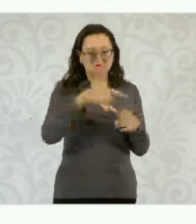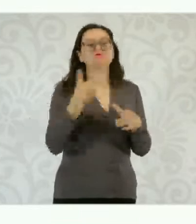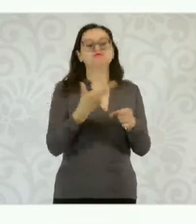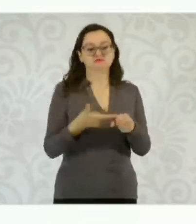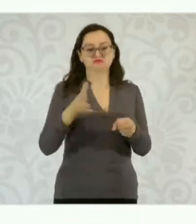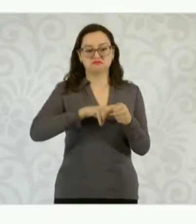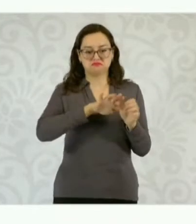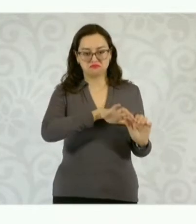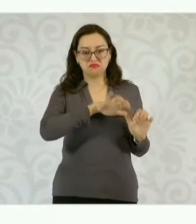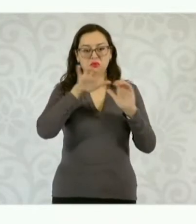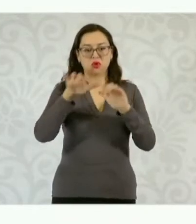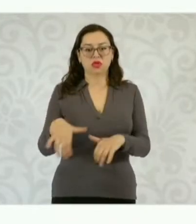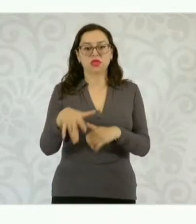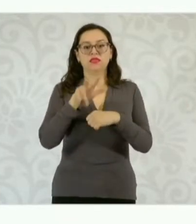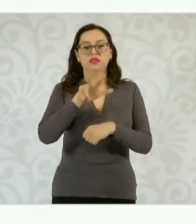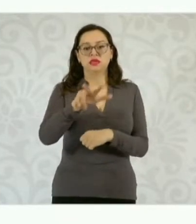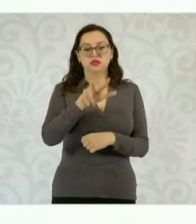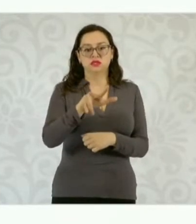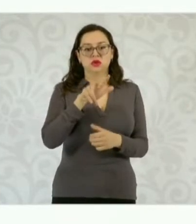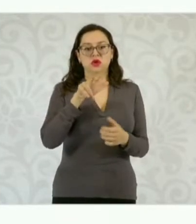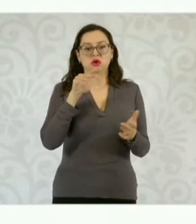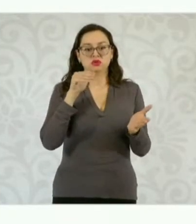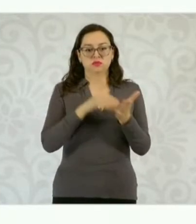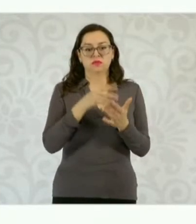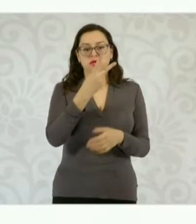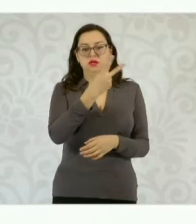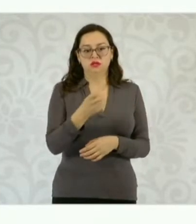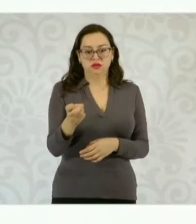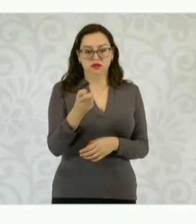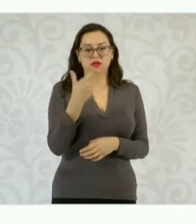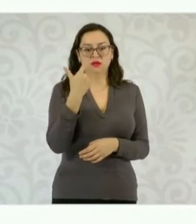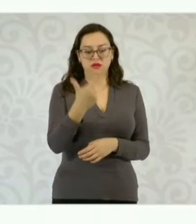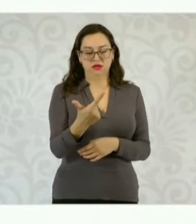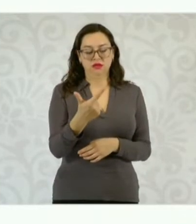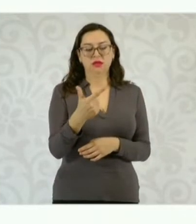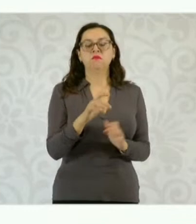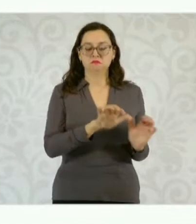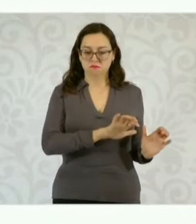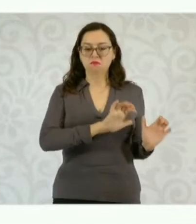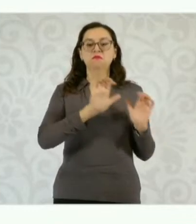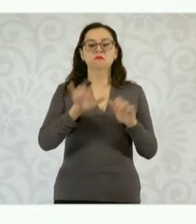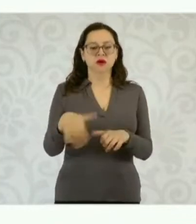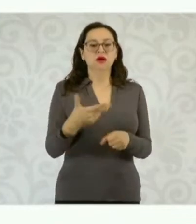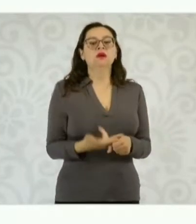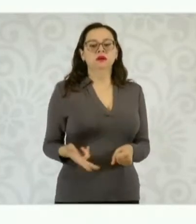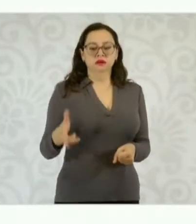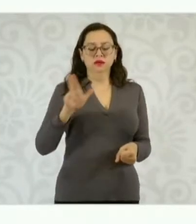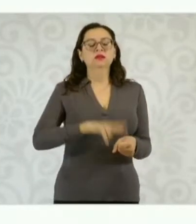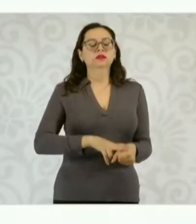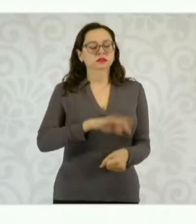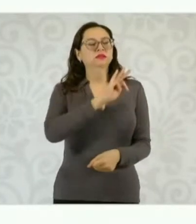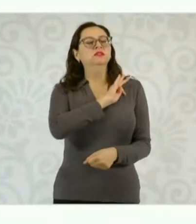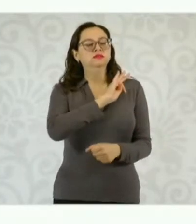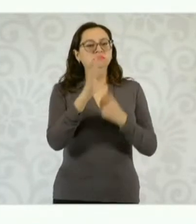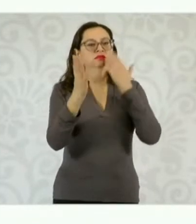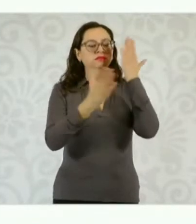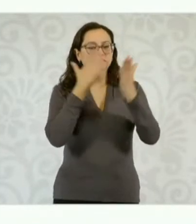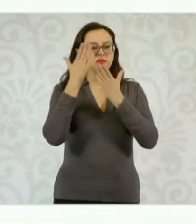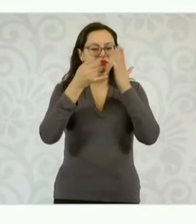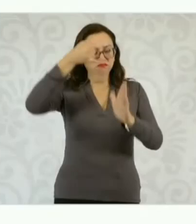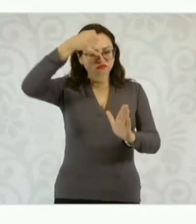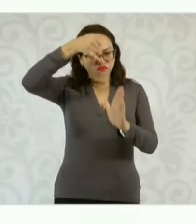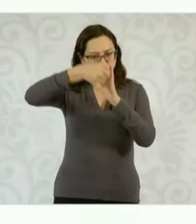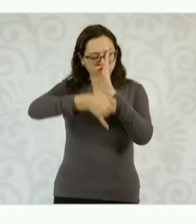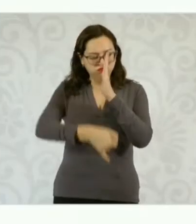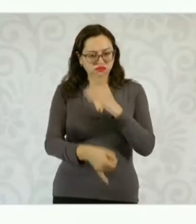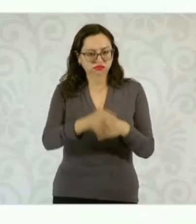médica 18,207, es decir, el 42% de las personas que concursaron efectivamente recibieron una oferta para ser